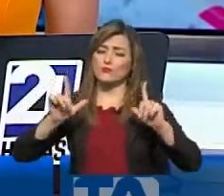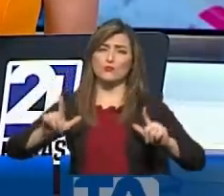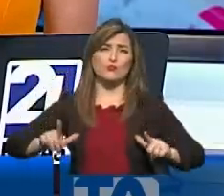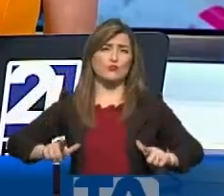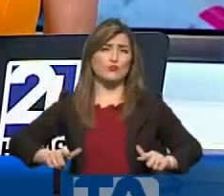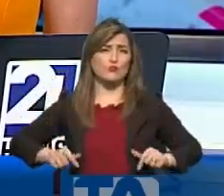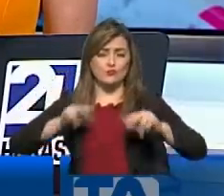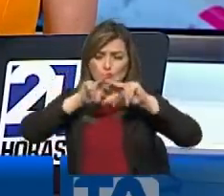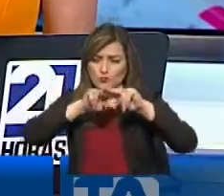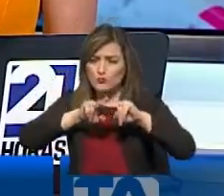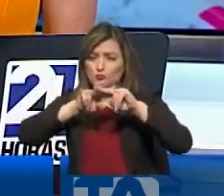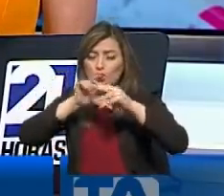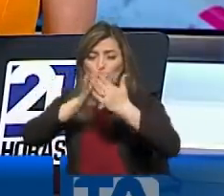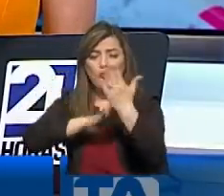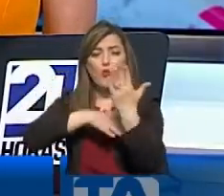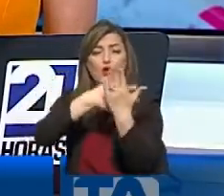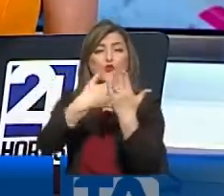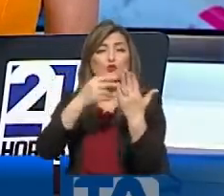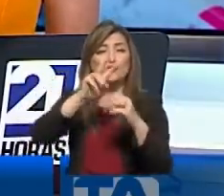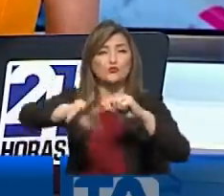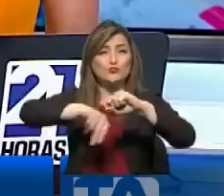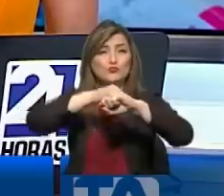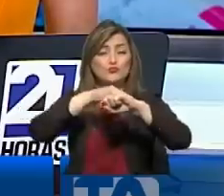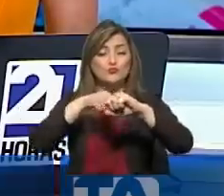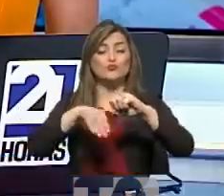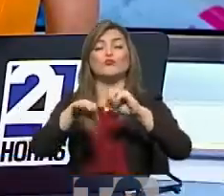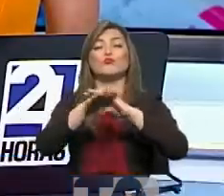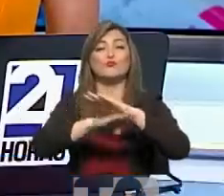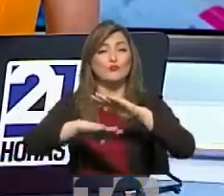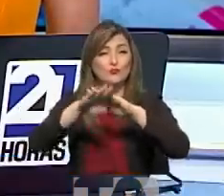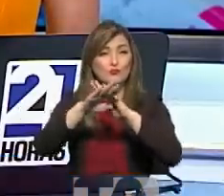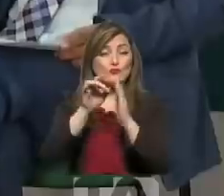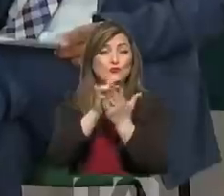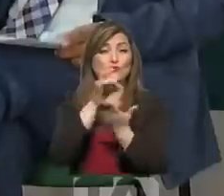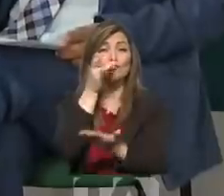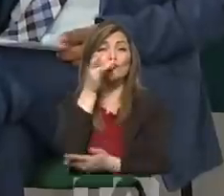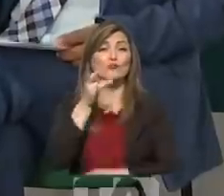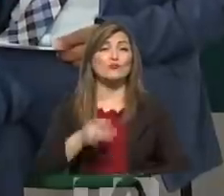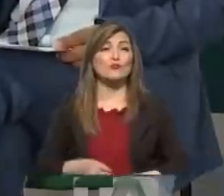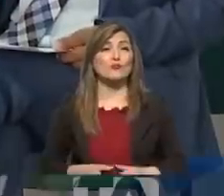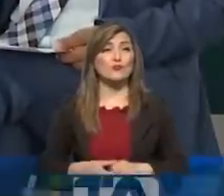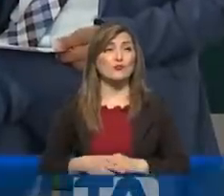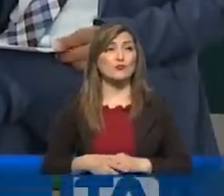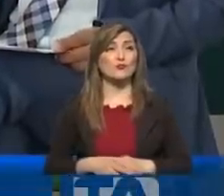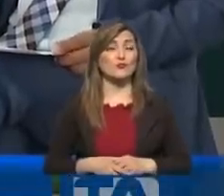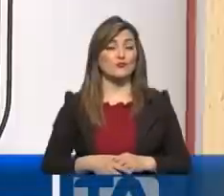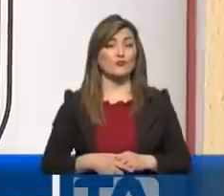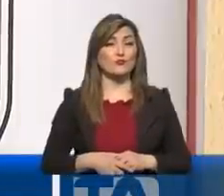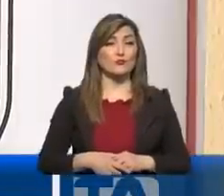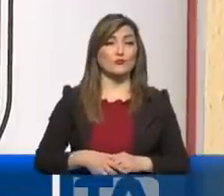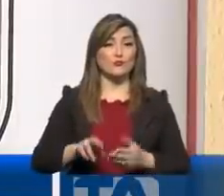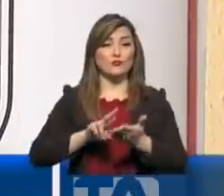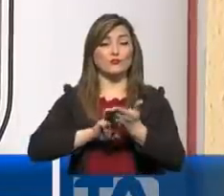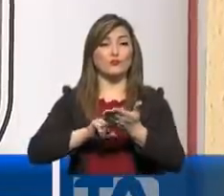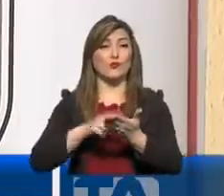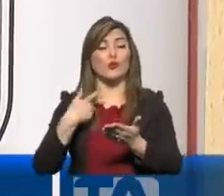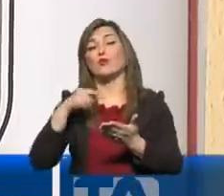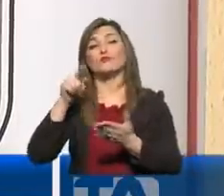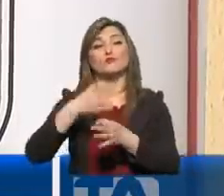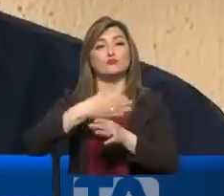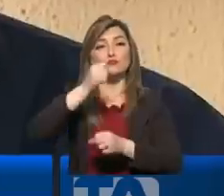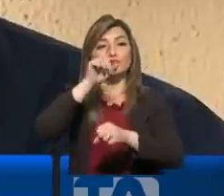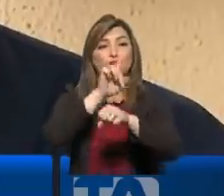haga una revisión del cuadro nacional de medicamentos básicos. En medio de una reunión en la sede de la Federación